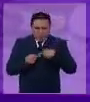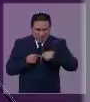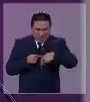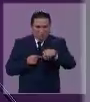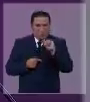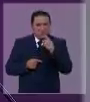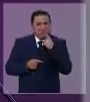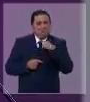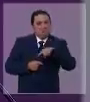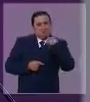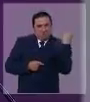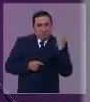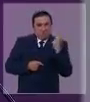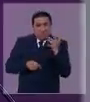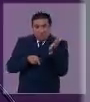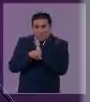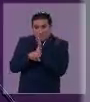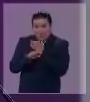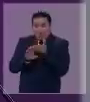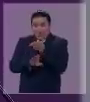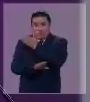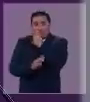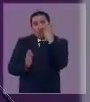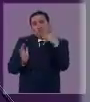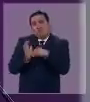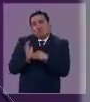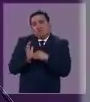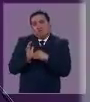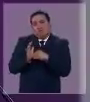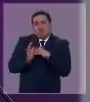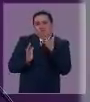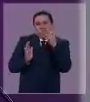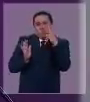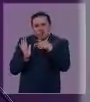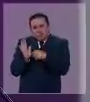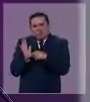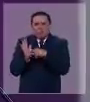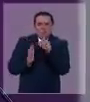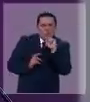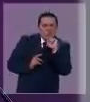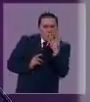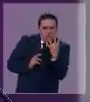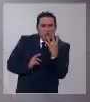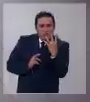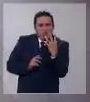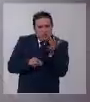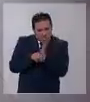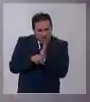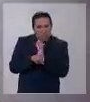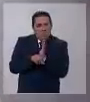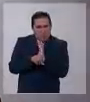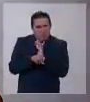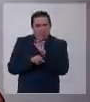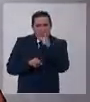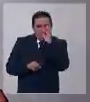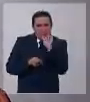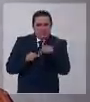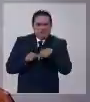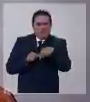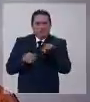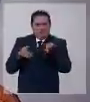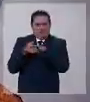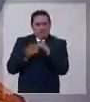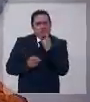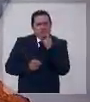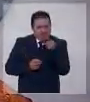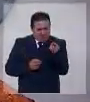2018 a 2024. Esta película solamente la va a ver Andrés, que va a tener mucho tiempo en su rancho terminando esta elección. Gracias, candidato.